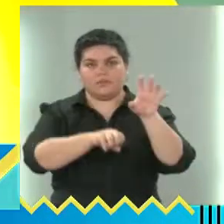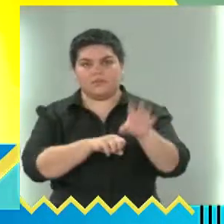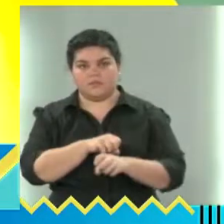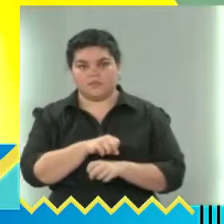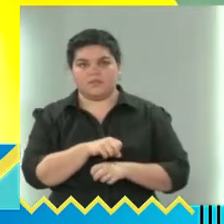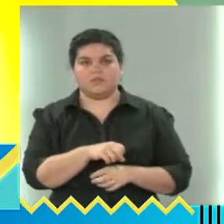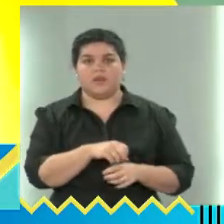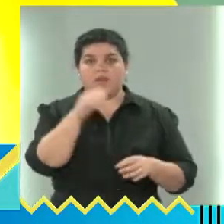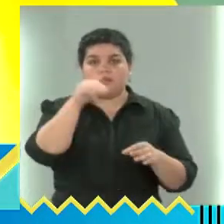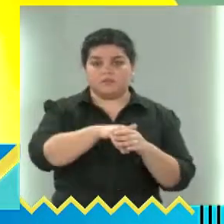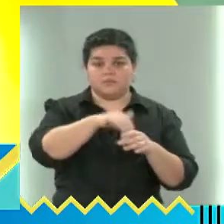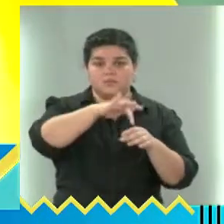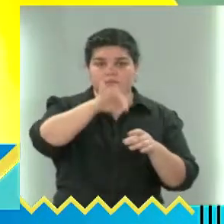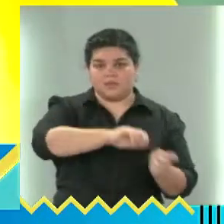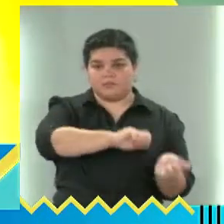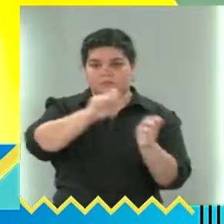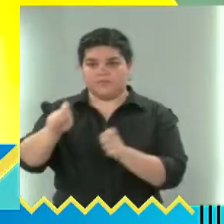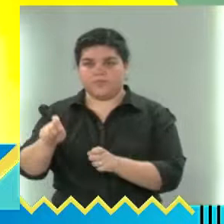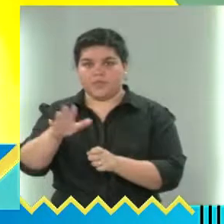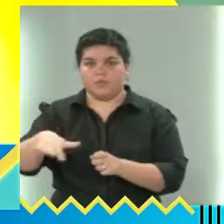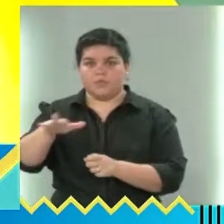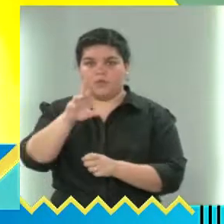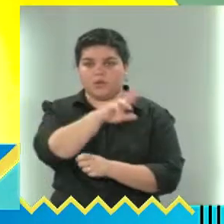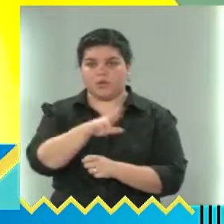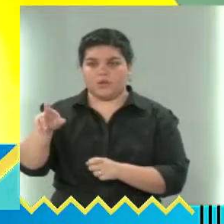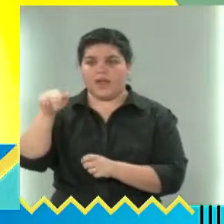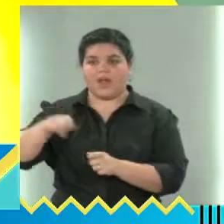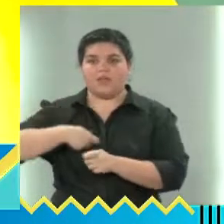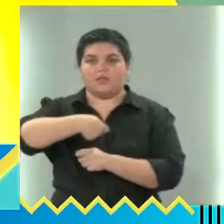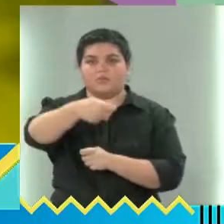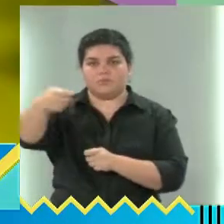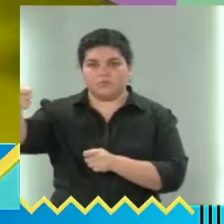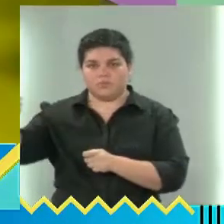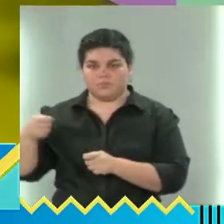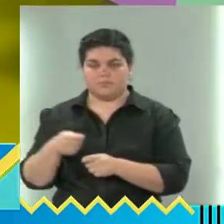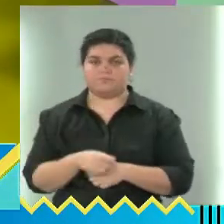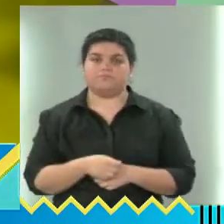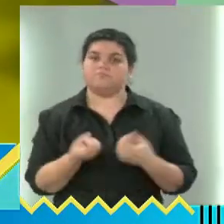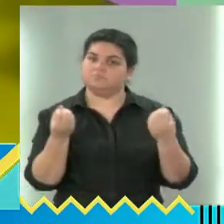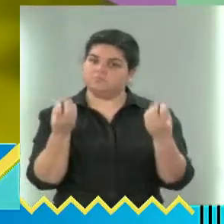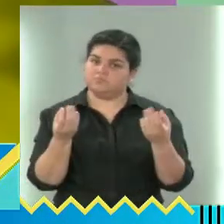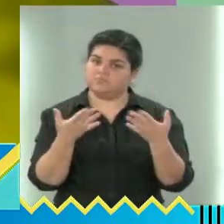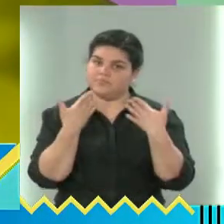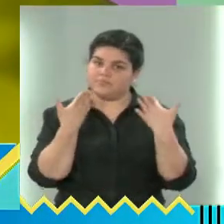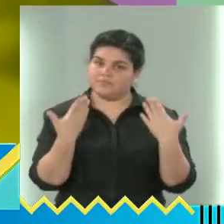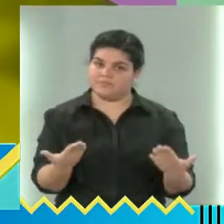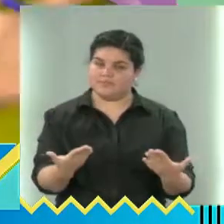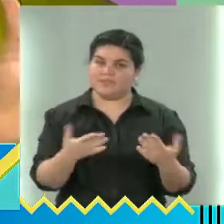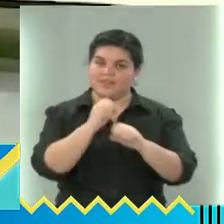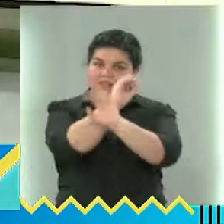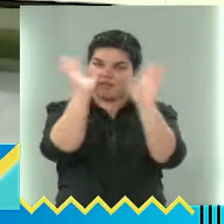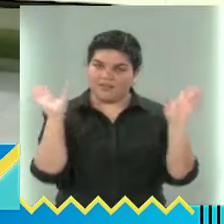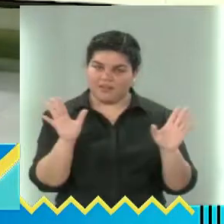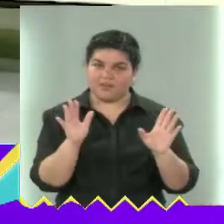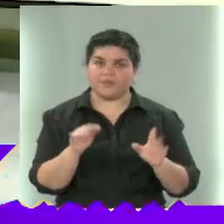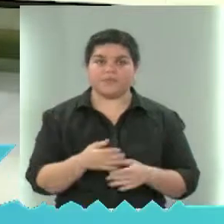de las unidades, se procesan en el centro regional y de ahí se distribuyen. Bien, perfecto. Ahí quedaron aclarados entonces. Chicos, una